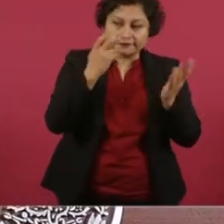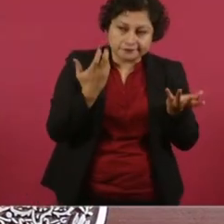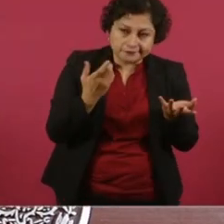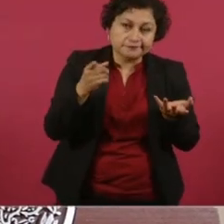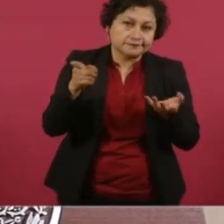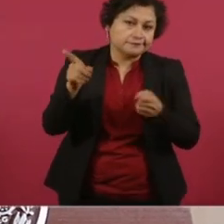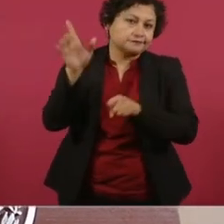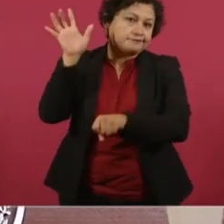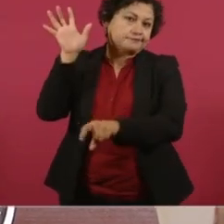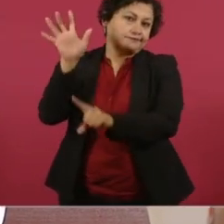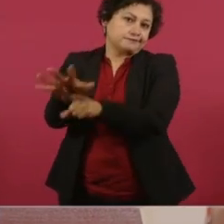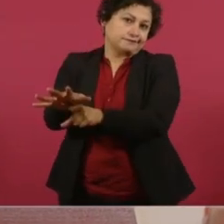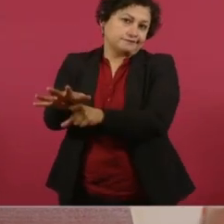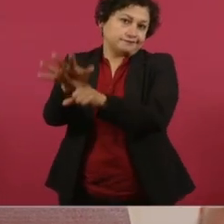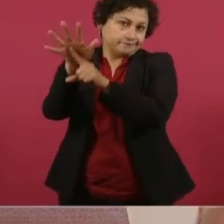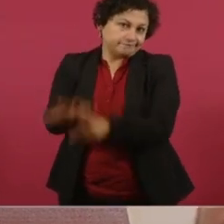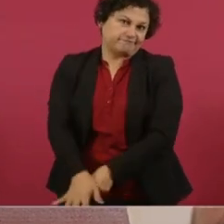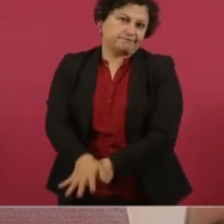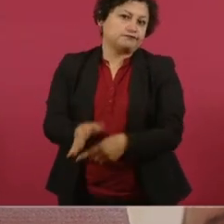diciendo esas cosas.